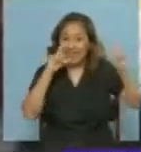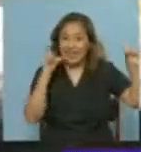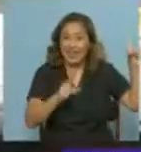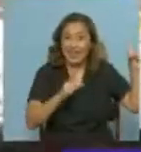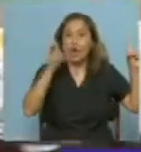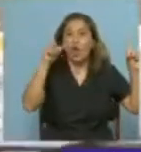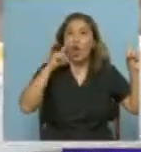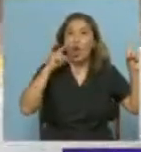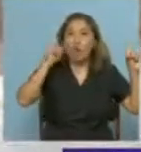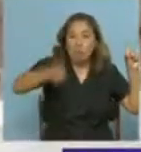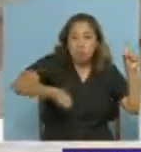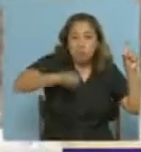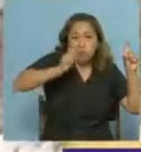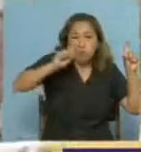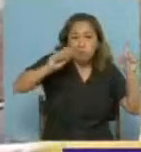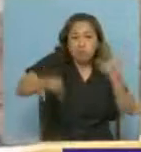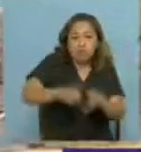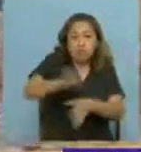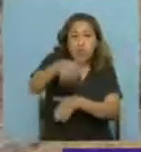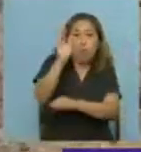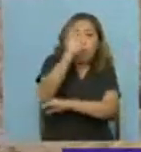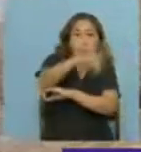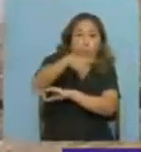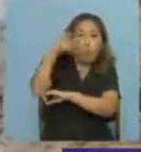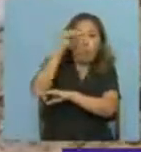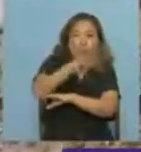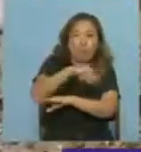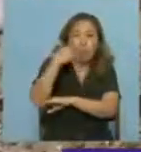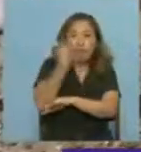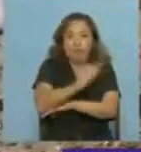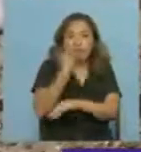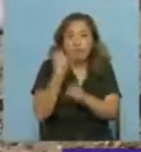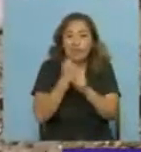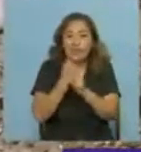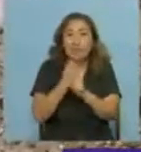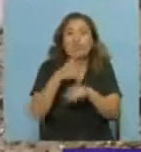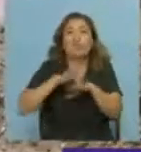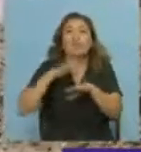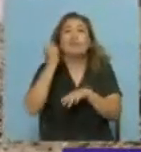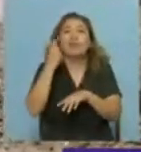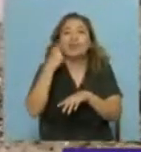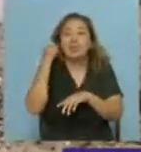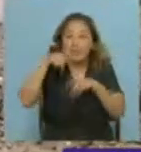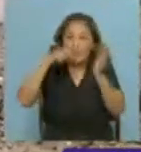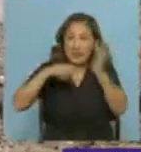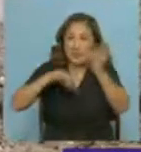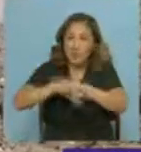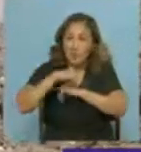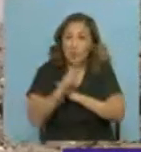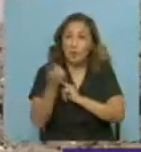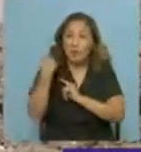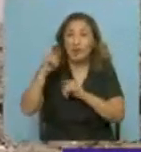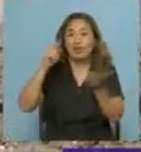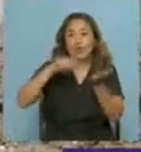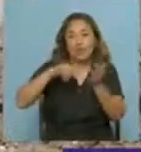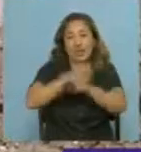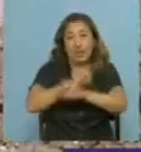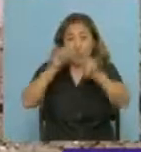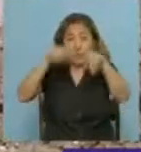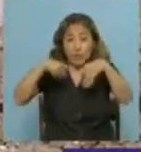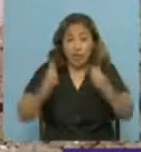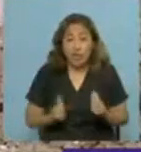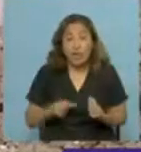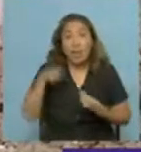una retroexcavadora. Son las obras que está llevando a cabo la municipalidad de la capital, pero el informe más que nada